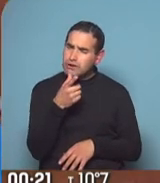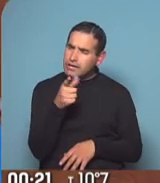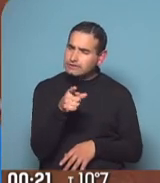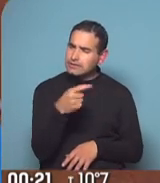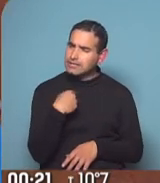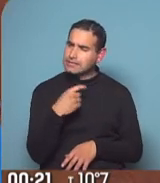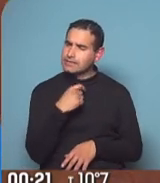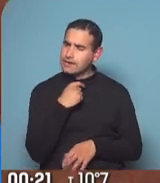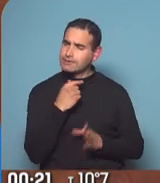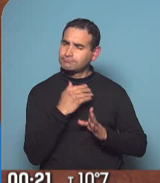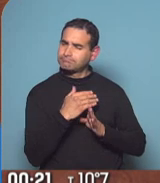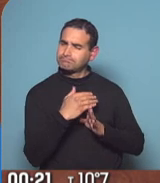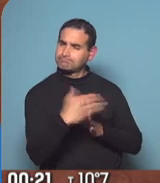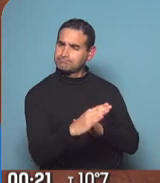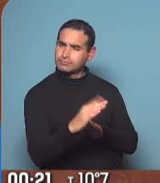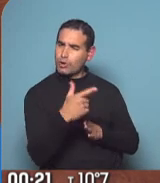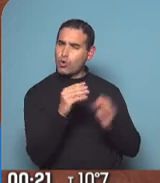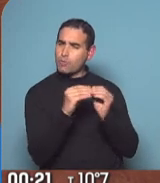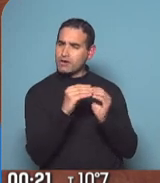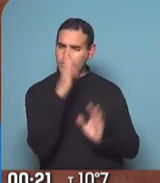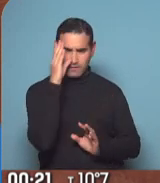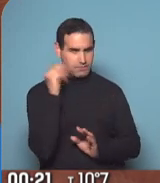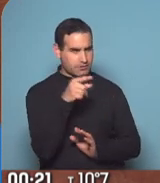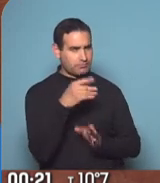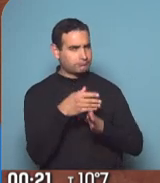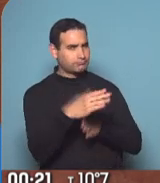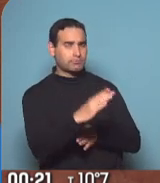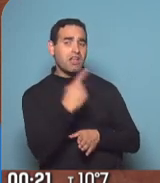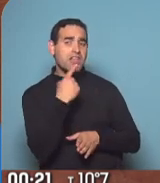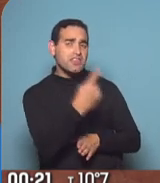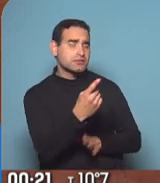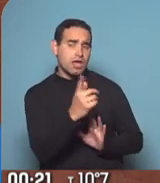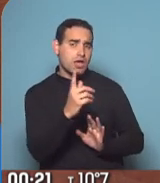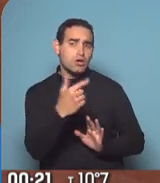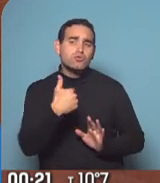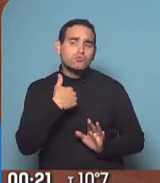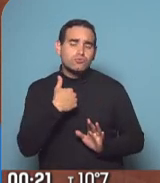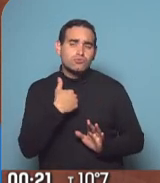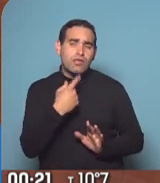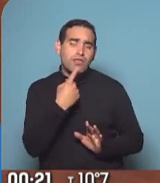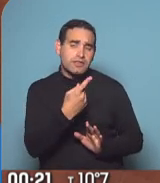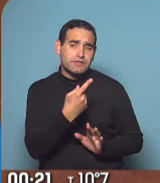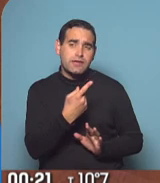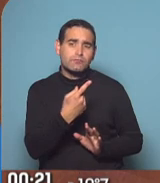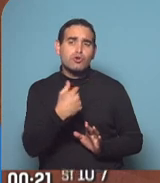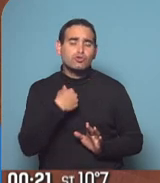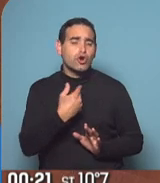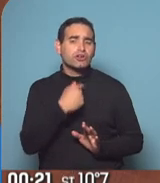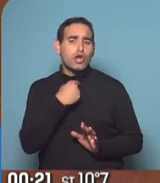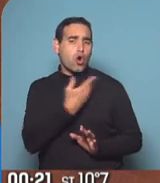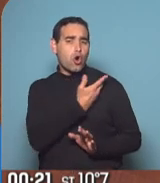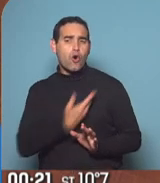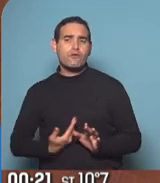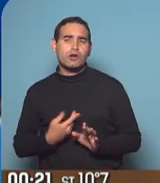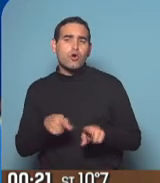despegarse de su compañera de fórmula diciendo que él quiere hacer un gobierno como el